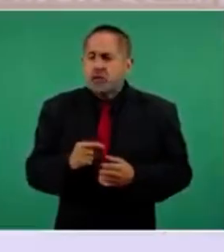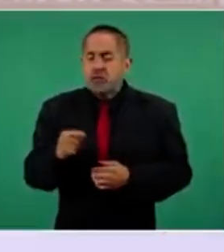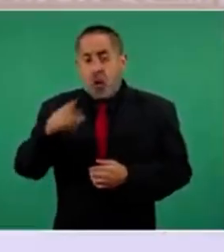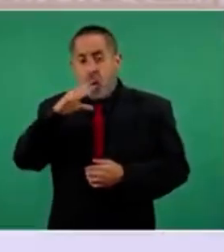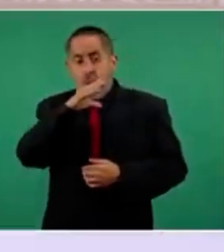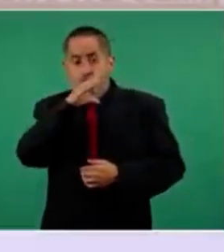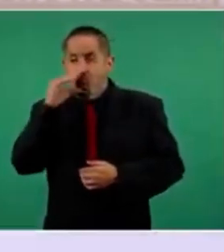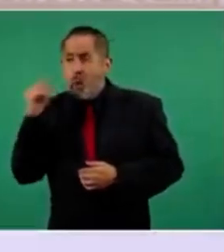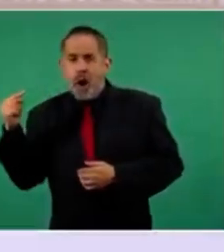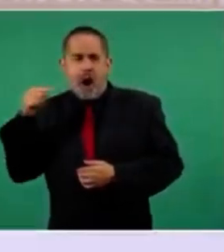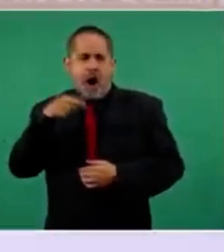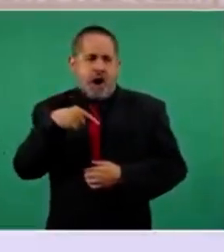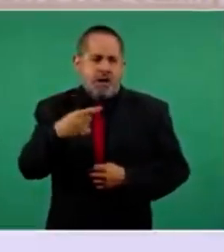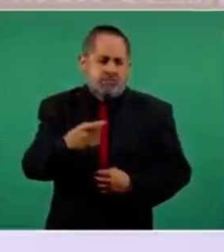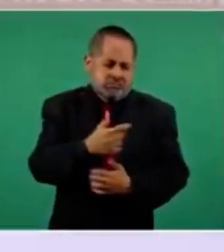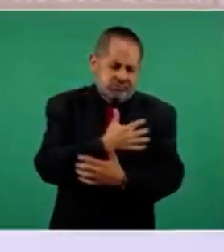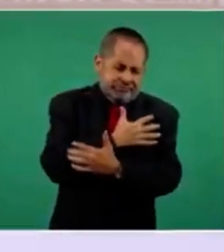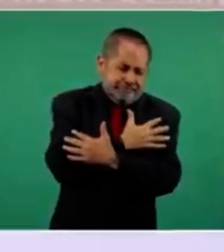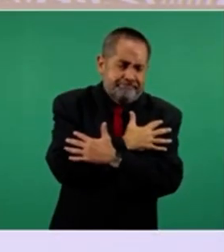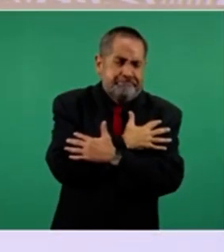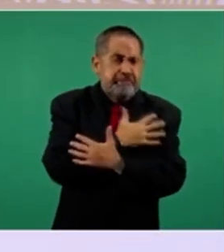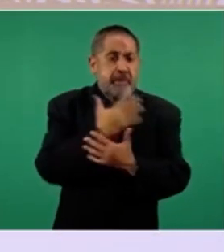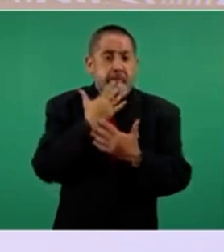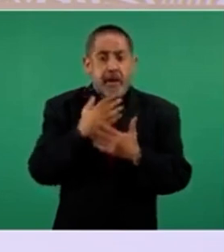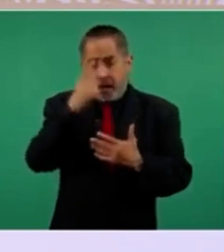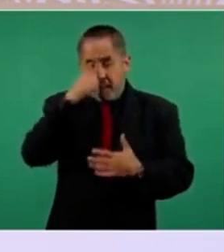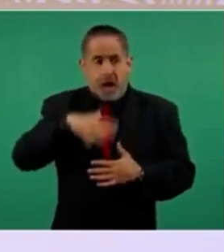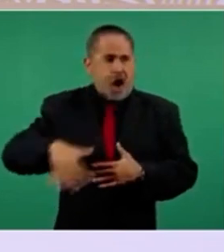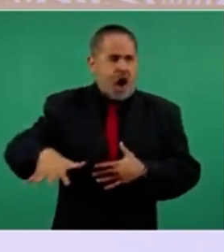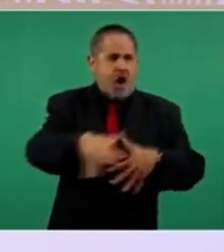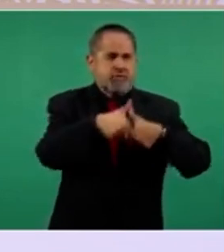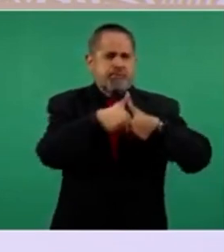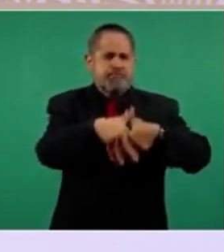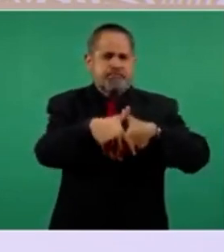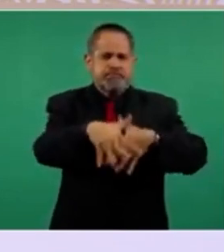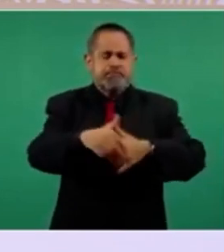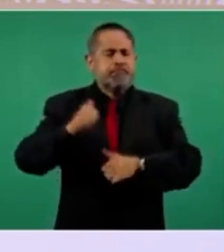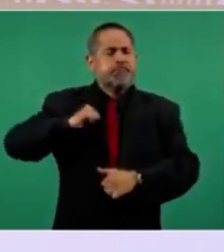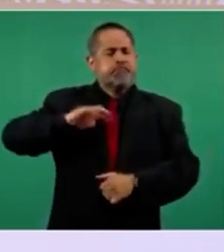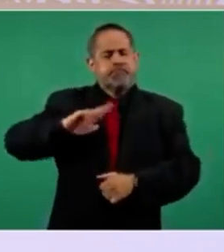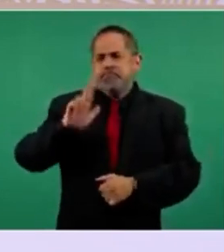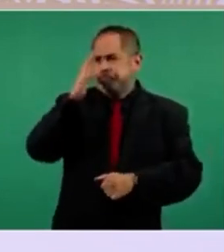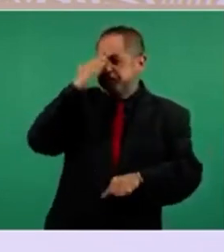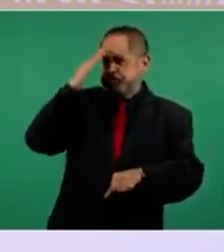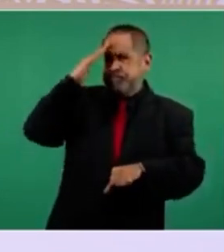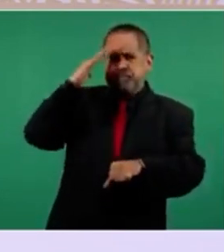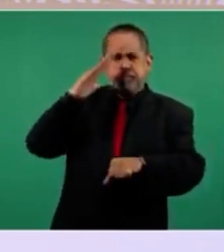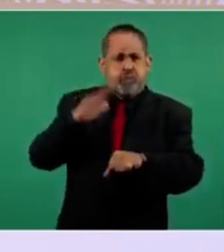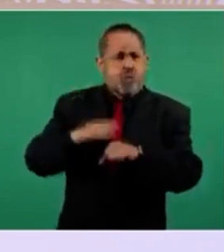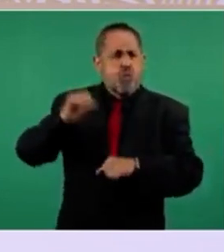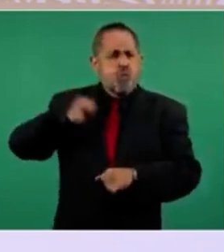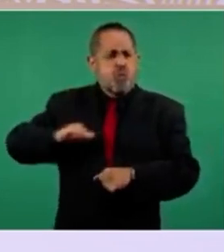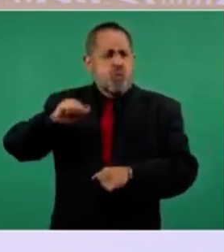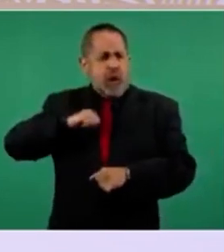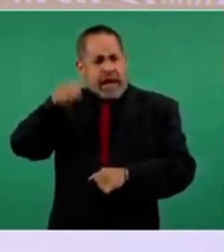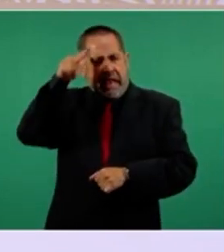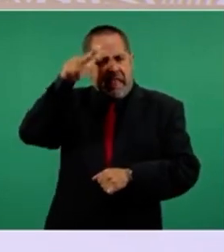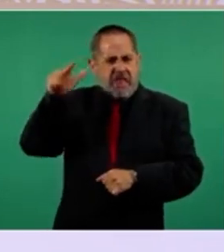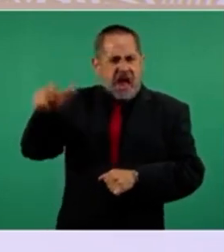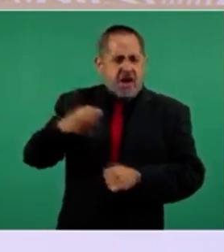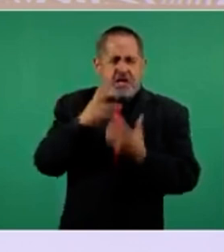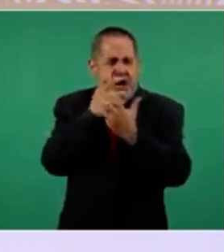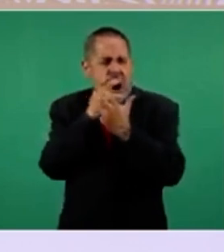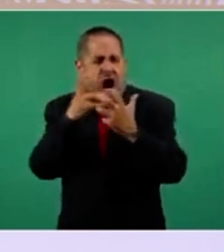Cuba a tus hermosas celebraciones patrias por aquel grito de dolores que tanto afán libertario despertó en